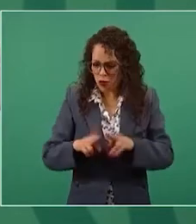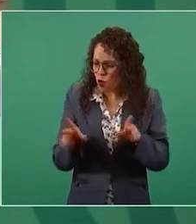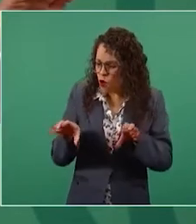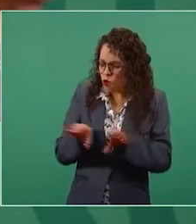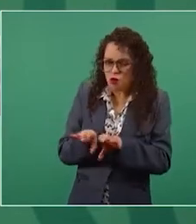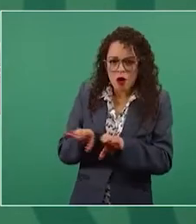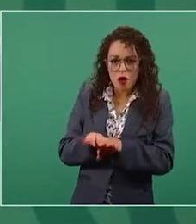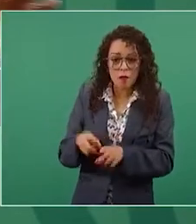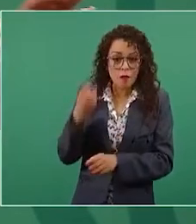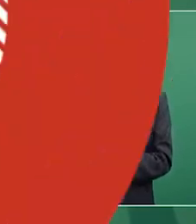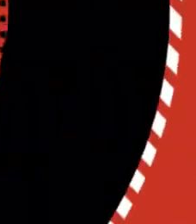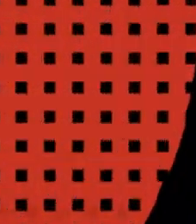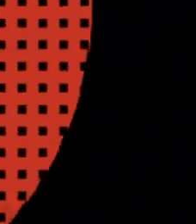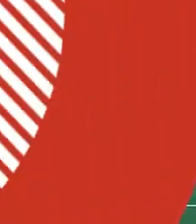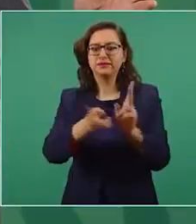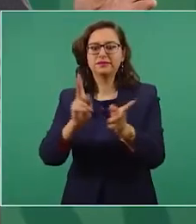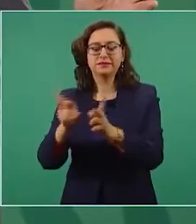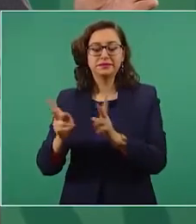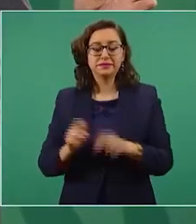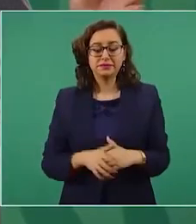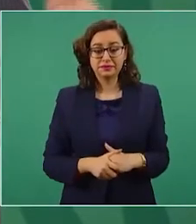Todo eso se va a saber.